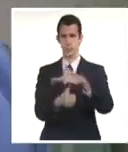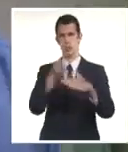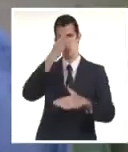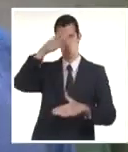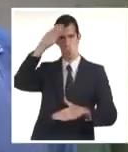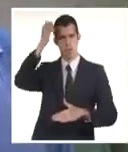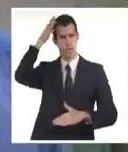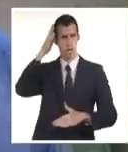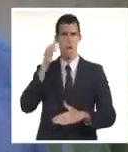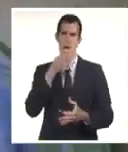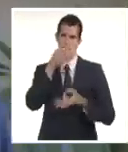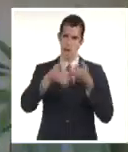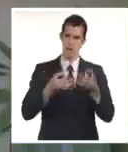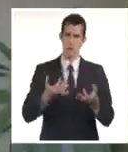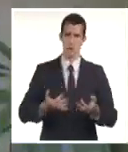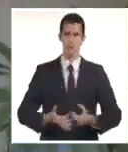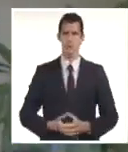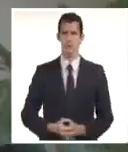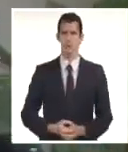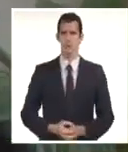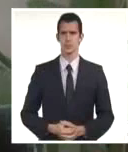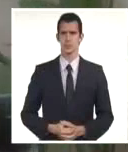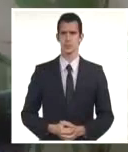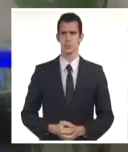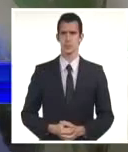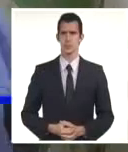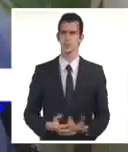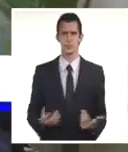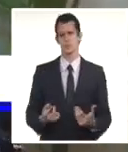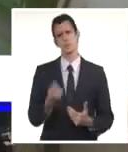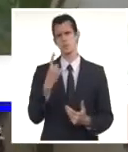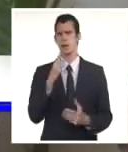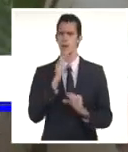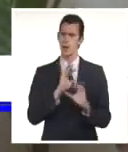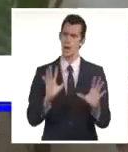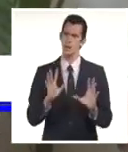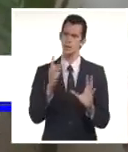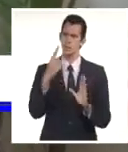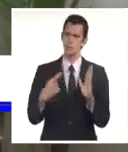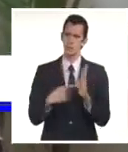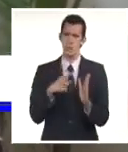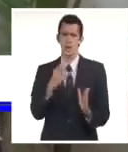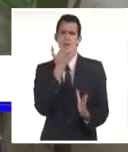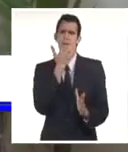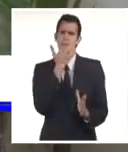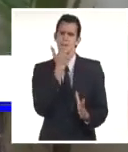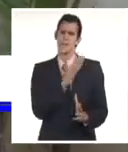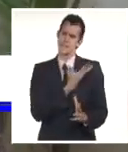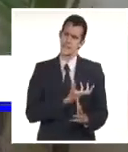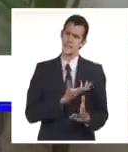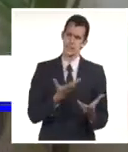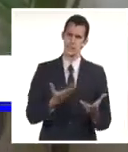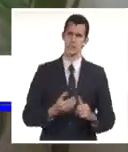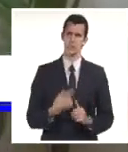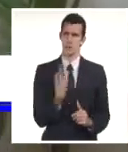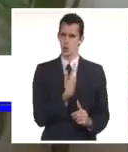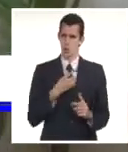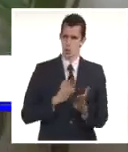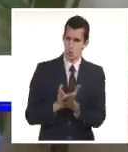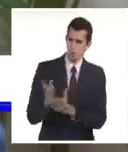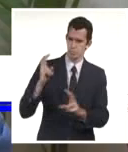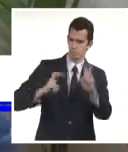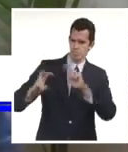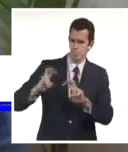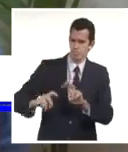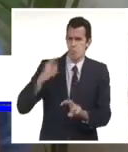prensa. Bueno, en primer lugar, estamos ante un hecho lamentable, del cual todavía se están haciendo un grupo de investigaciones para tener la certeza de cuál ha sido la causa, el